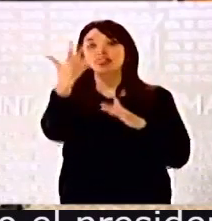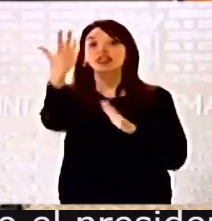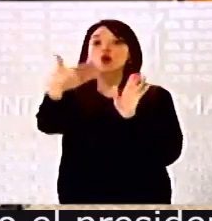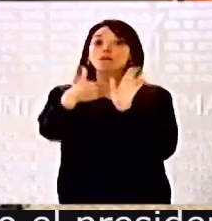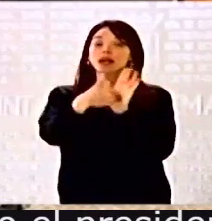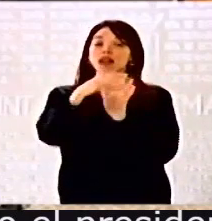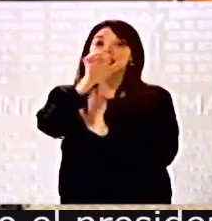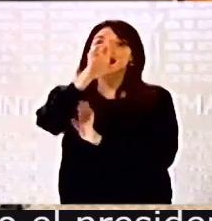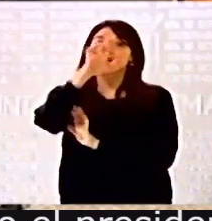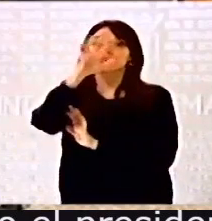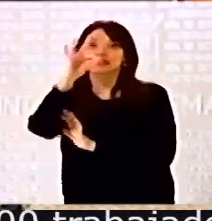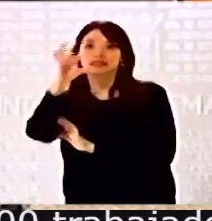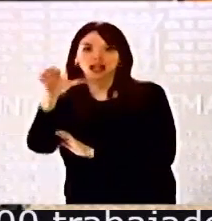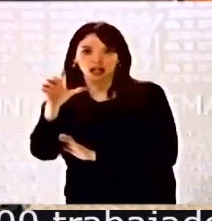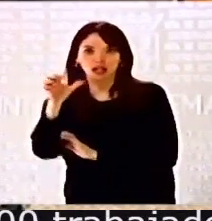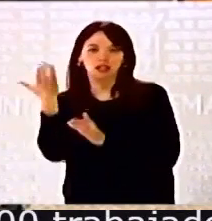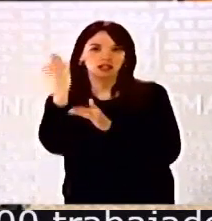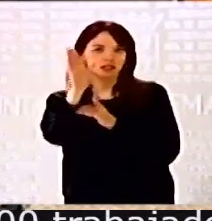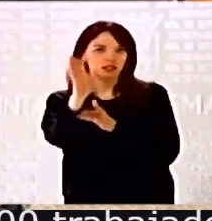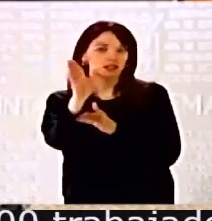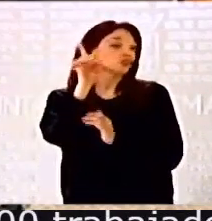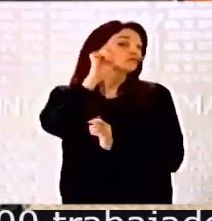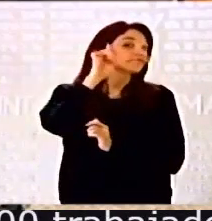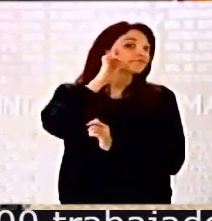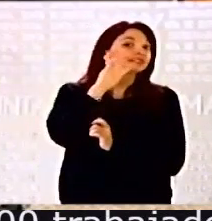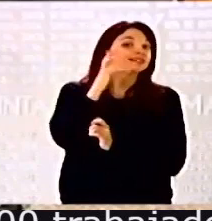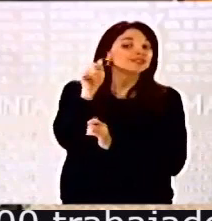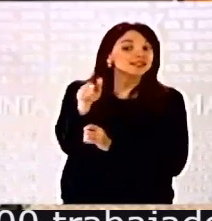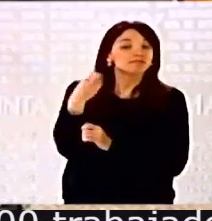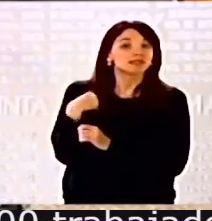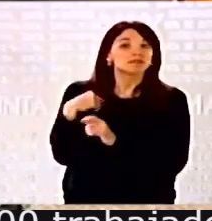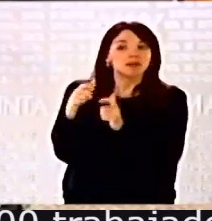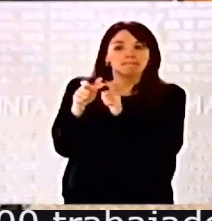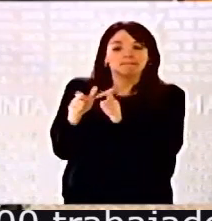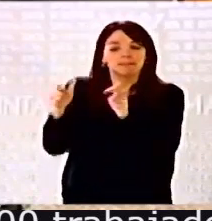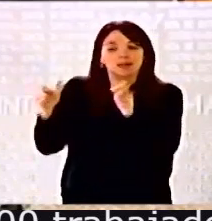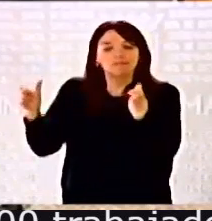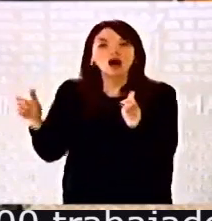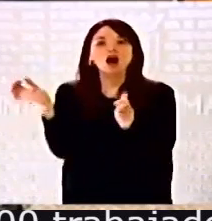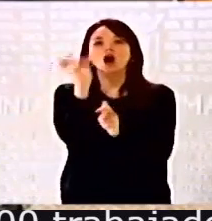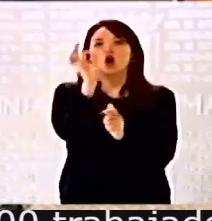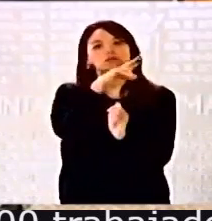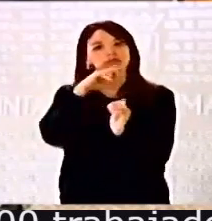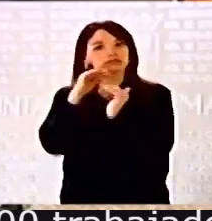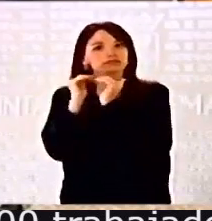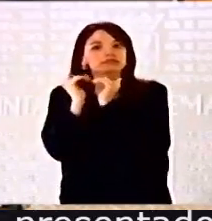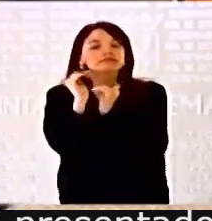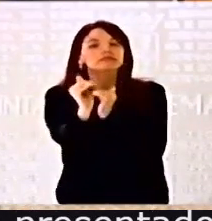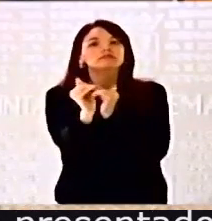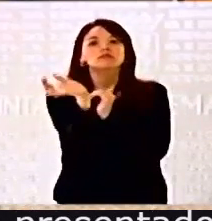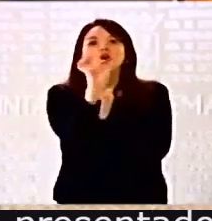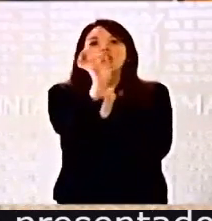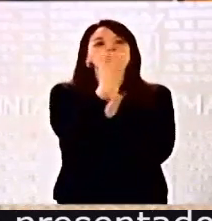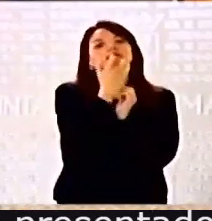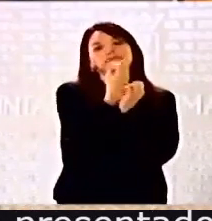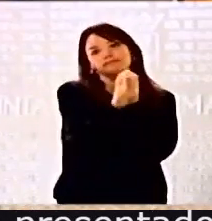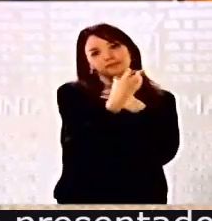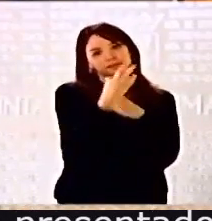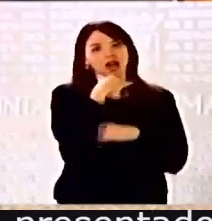presentado. No sé si esa cifra sigue aumentando, si se mantiene, no sé si nos puede actualizar un poco esa